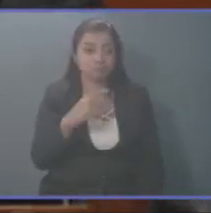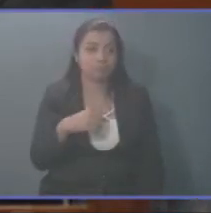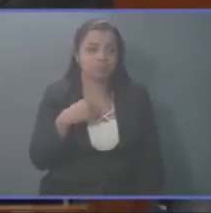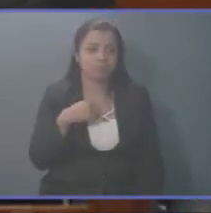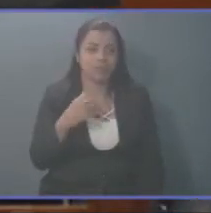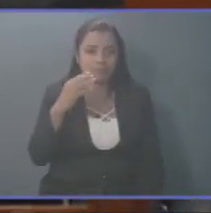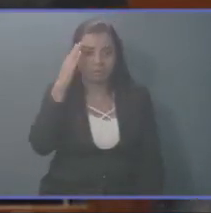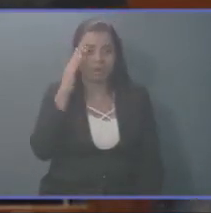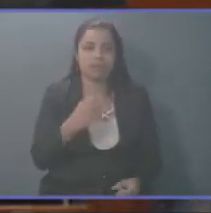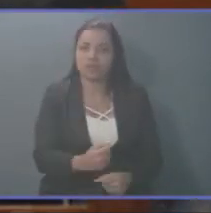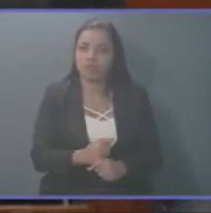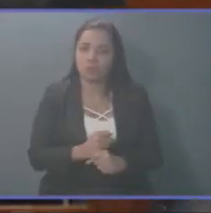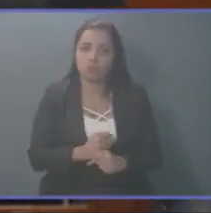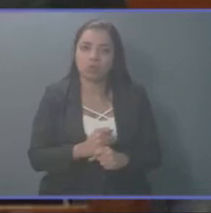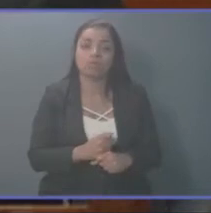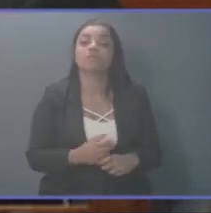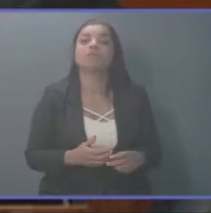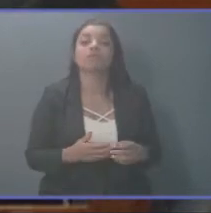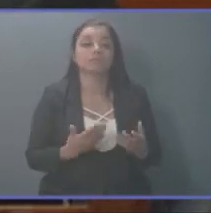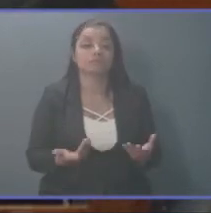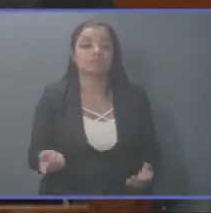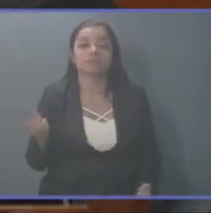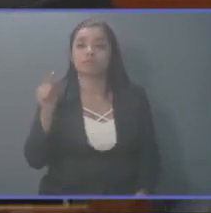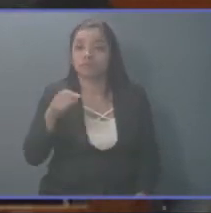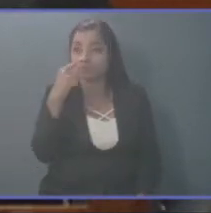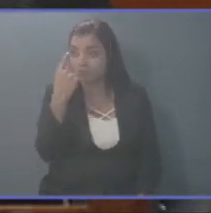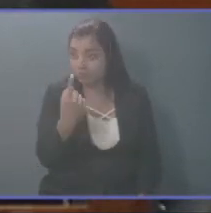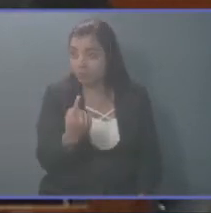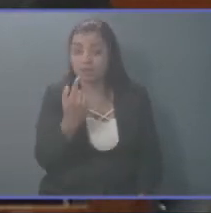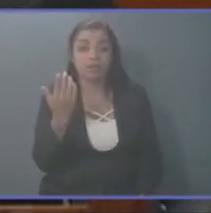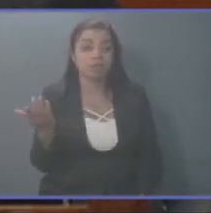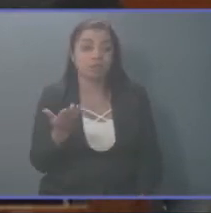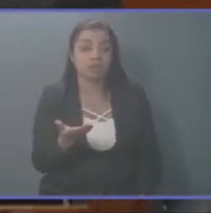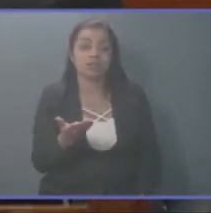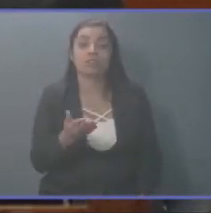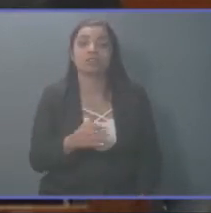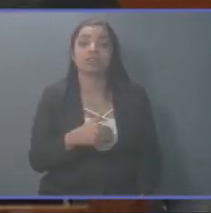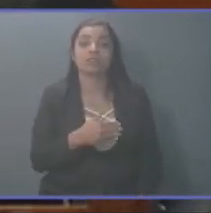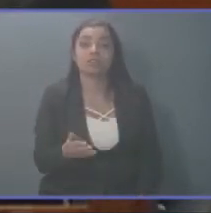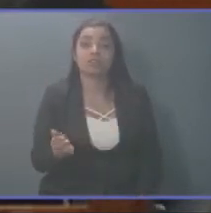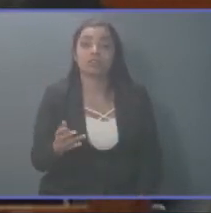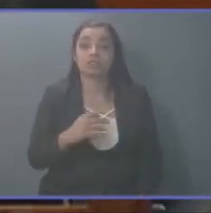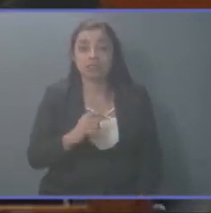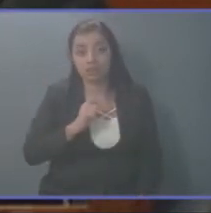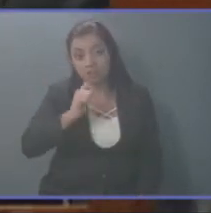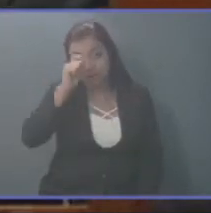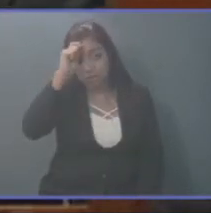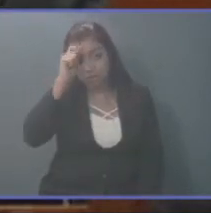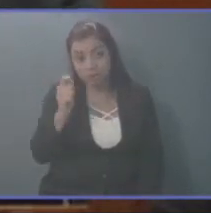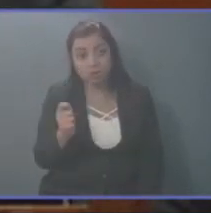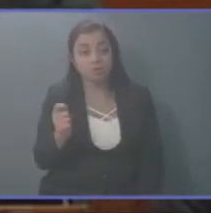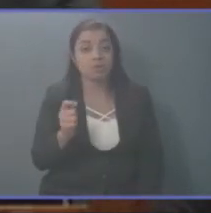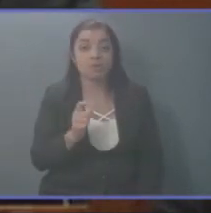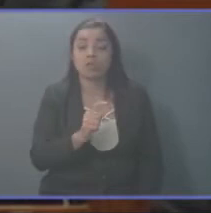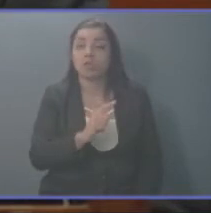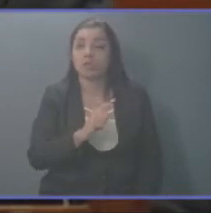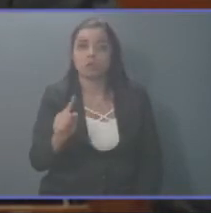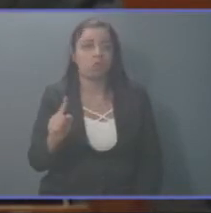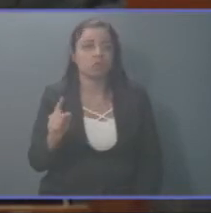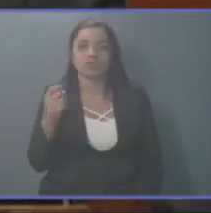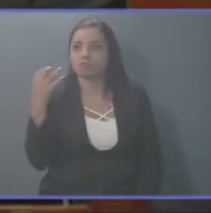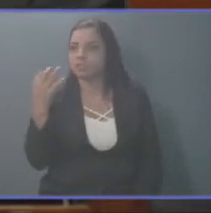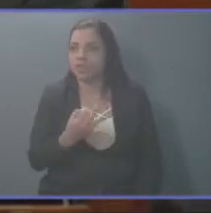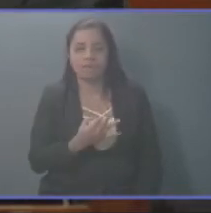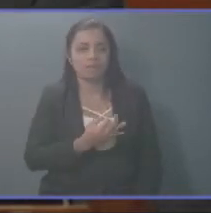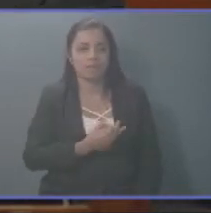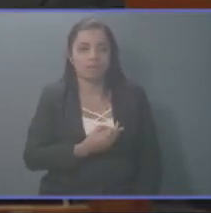íntima convicción que a esta persona que se le ha otorgado dicho reconocimiento no debe,